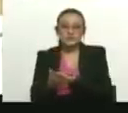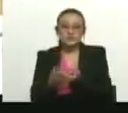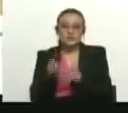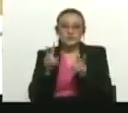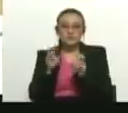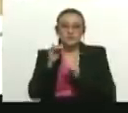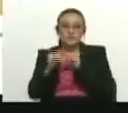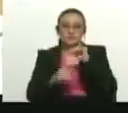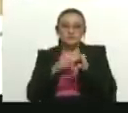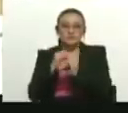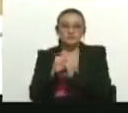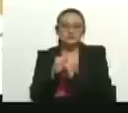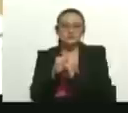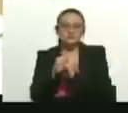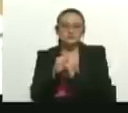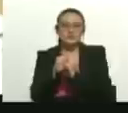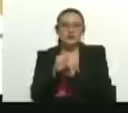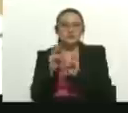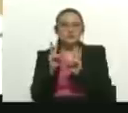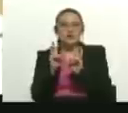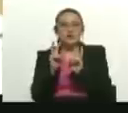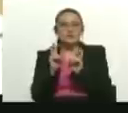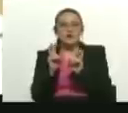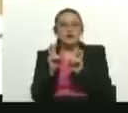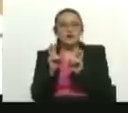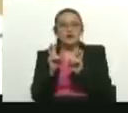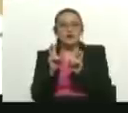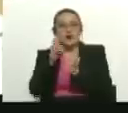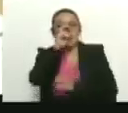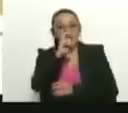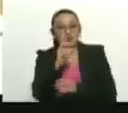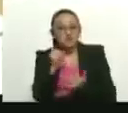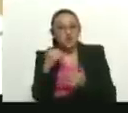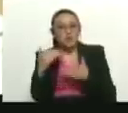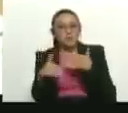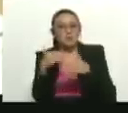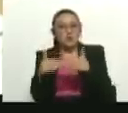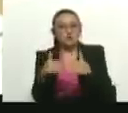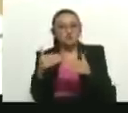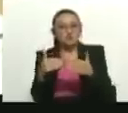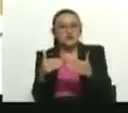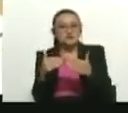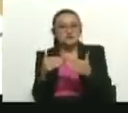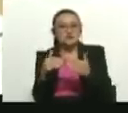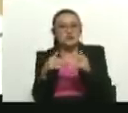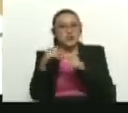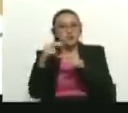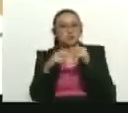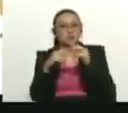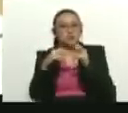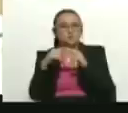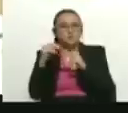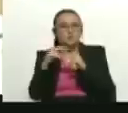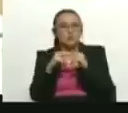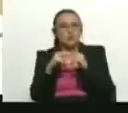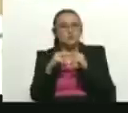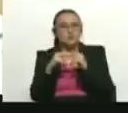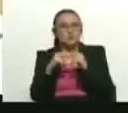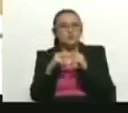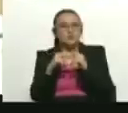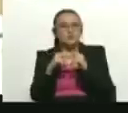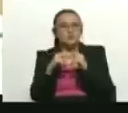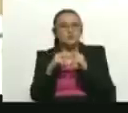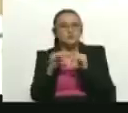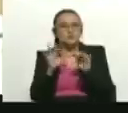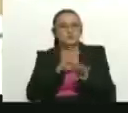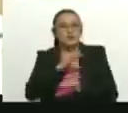internacional una nueva era en el proceso de construcción de lo que denomina